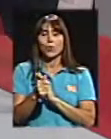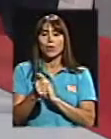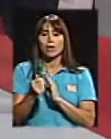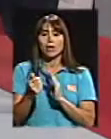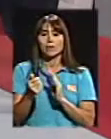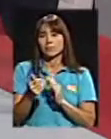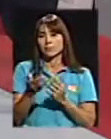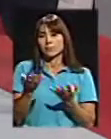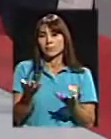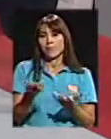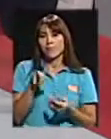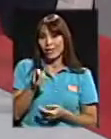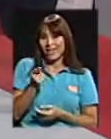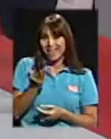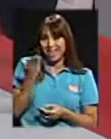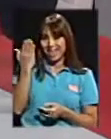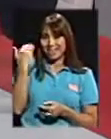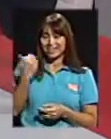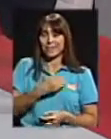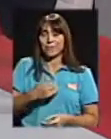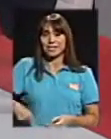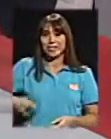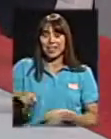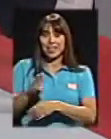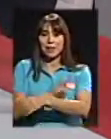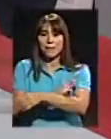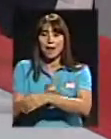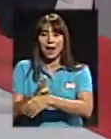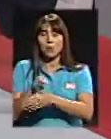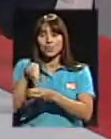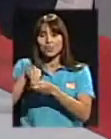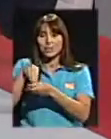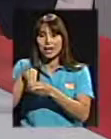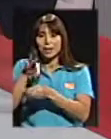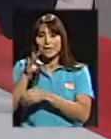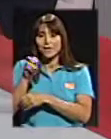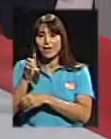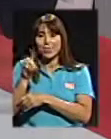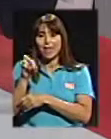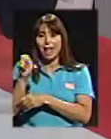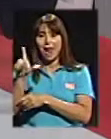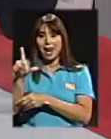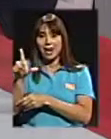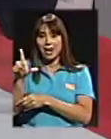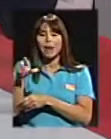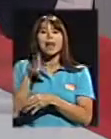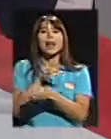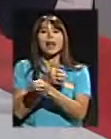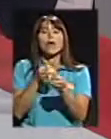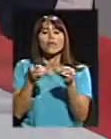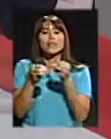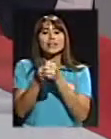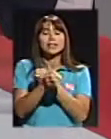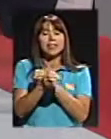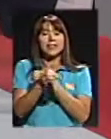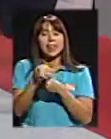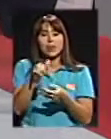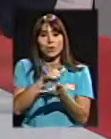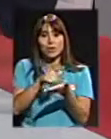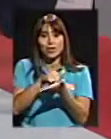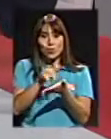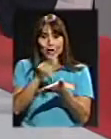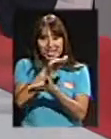había sido el presidente del Banco de la Reserva Federal, la oficina de Nueva York, que es la central del ámbito financiero,